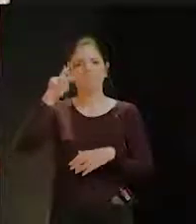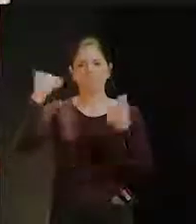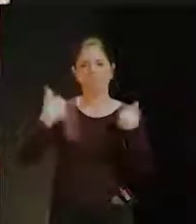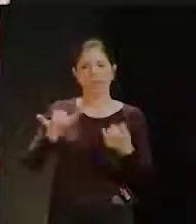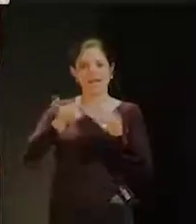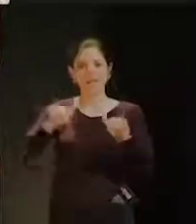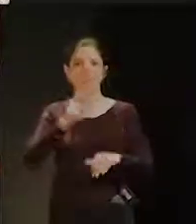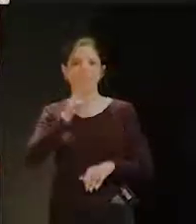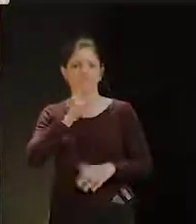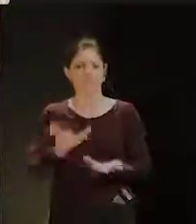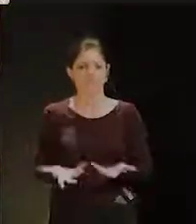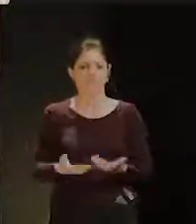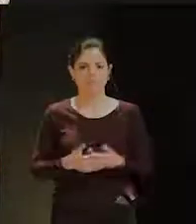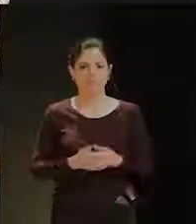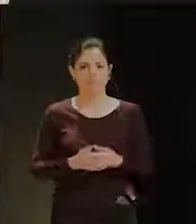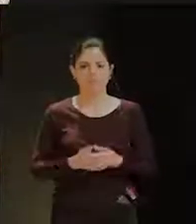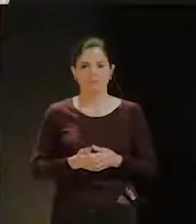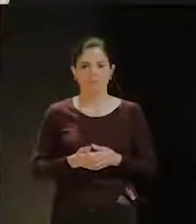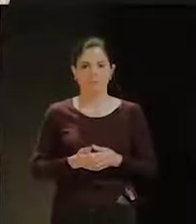en estos eventos. Y